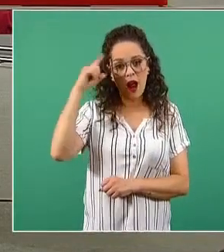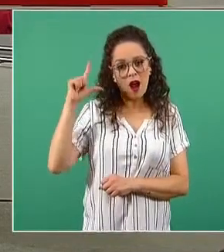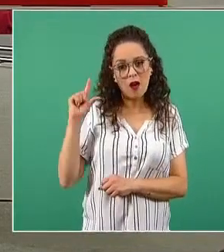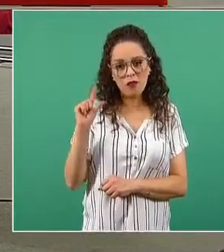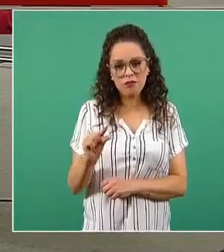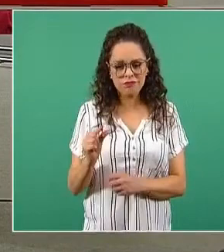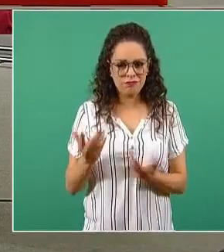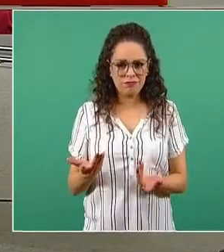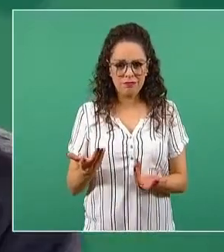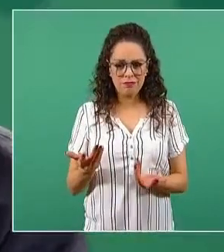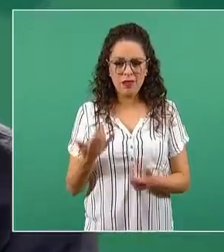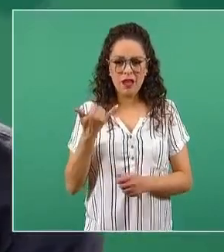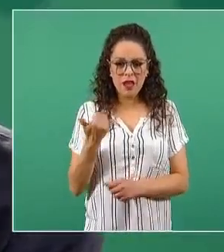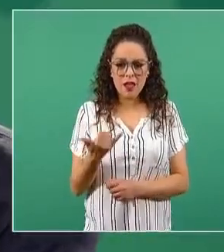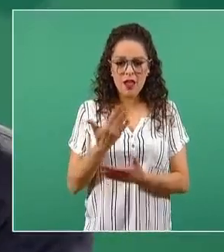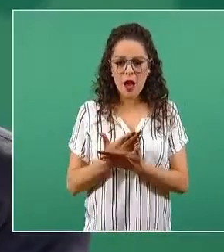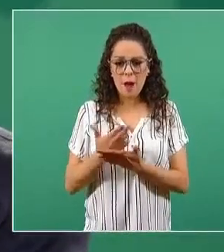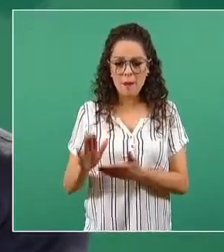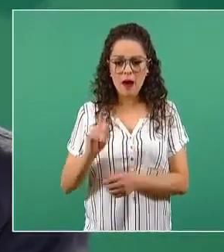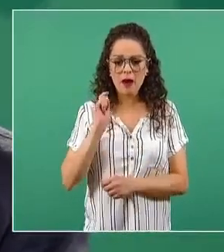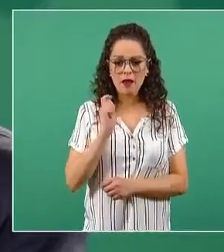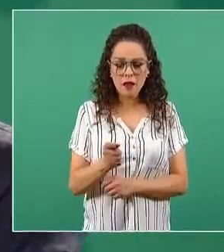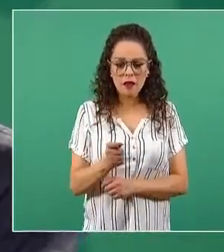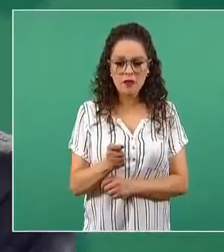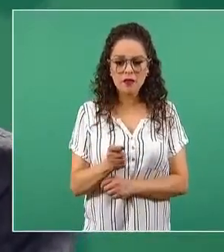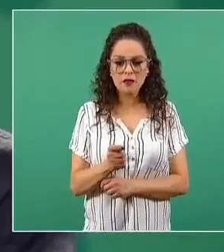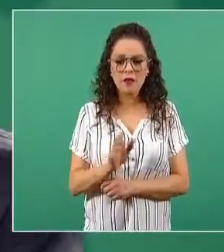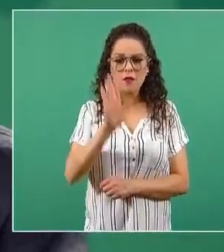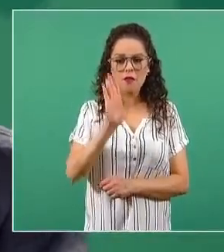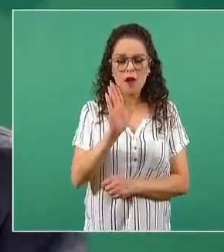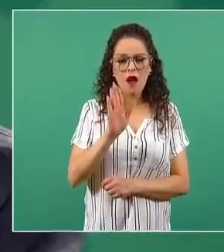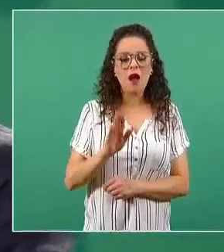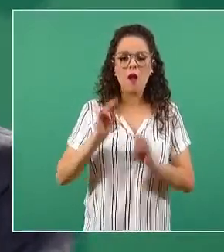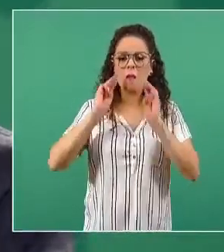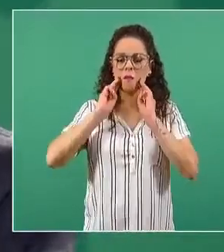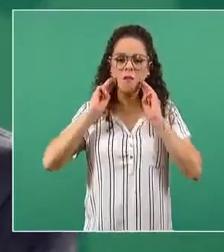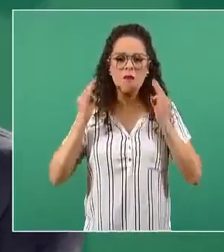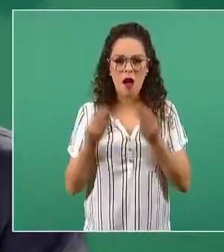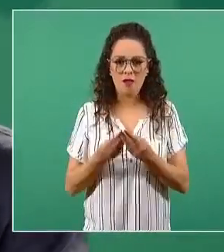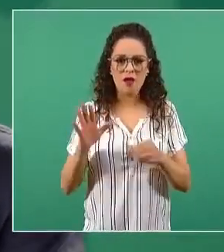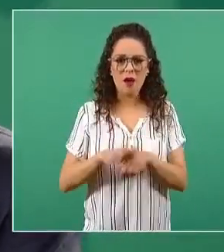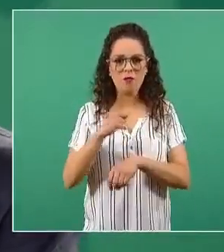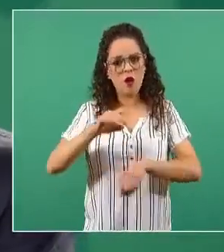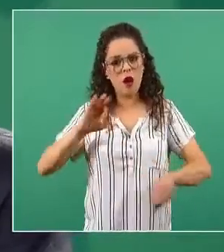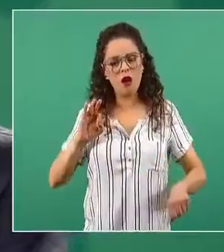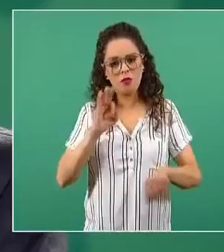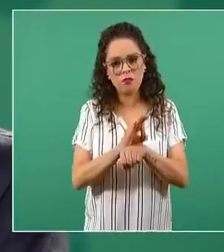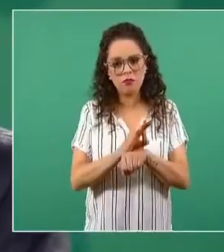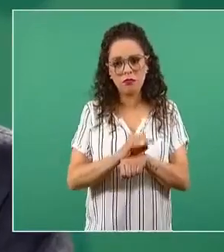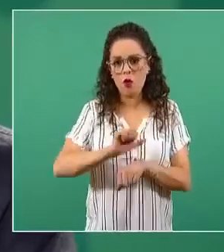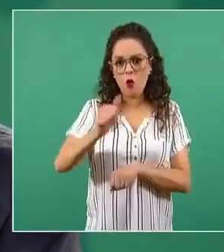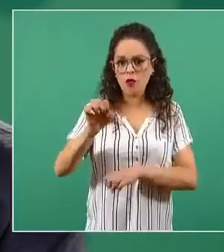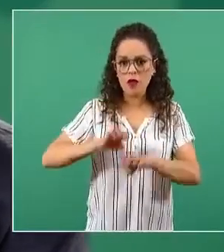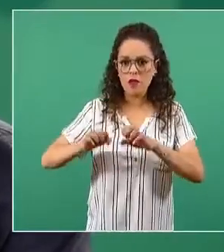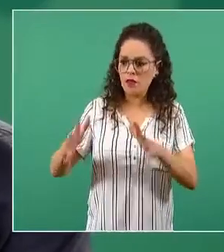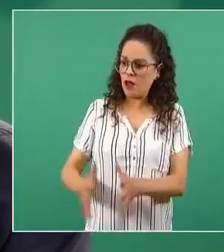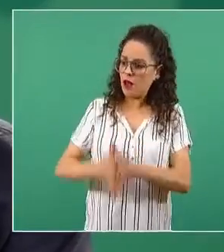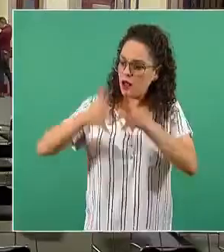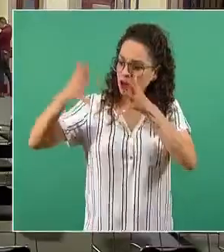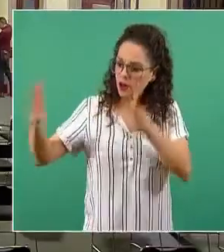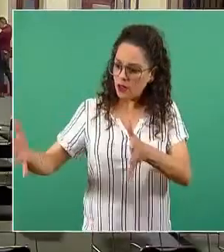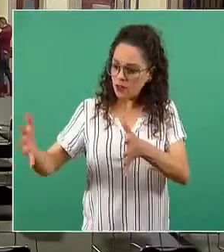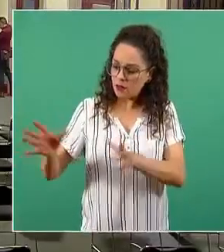técnico, pero sobre todo una actitud mafiosa de protección de los oligopolios